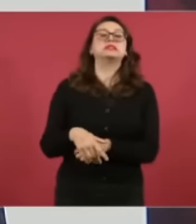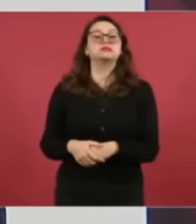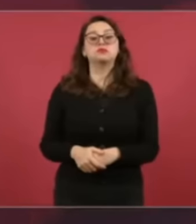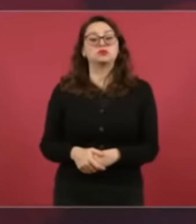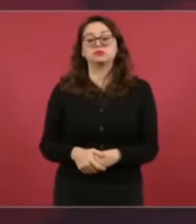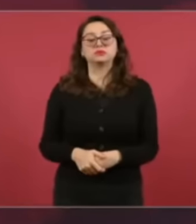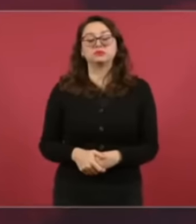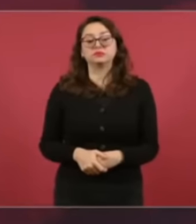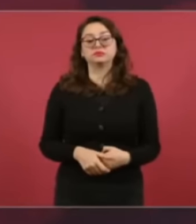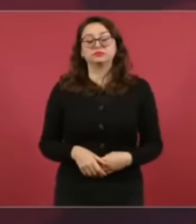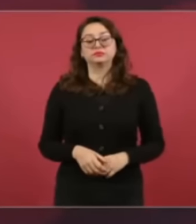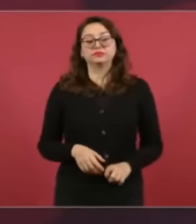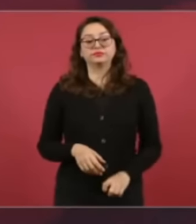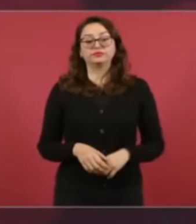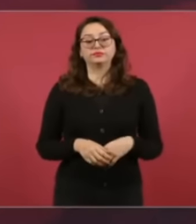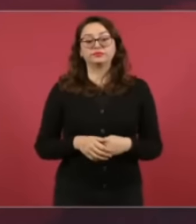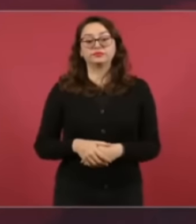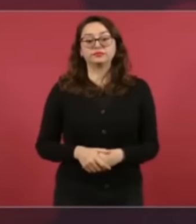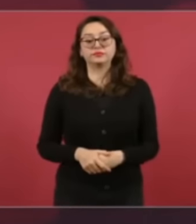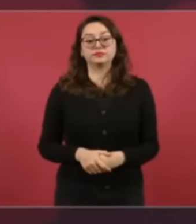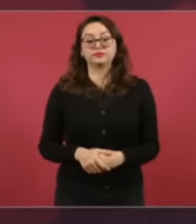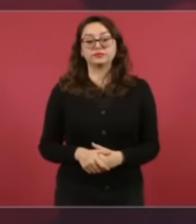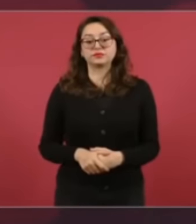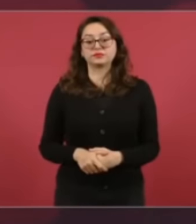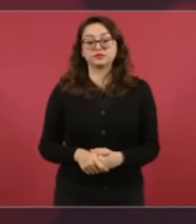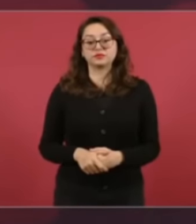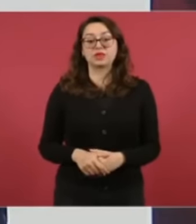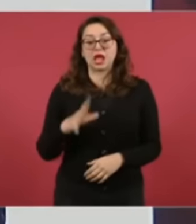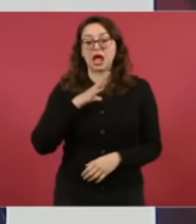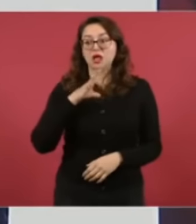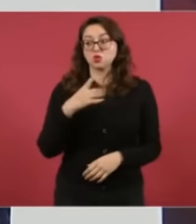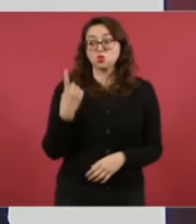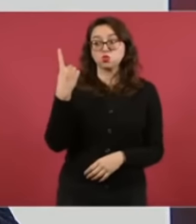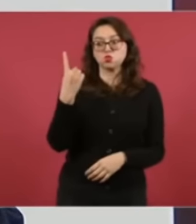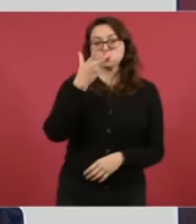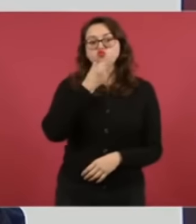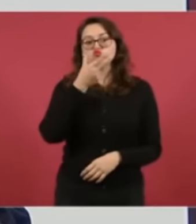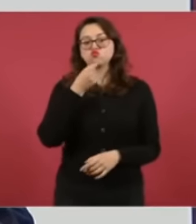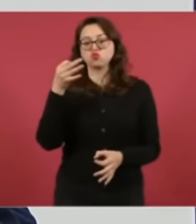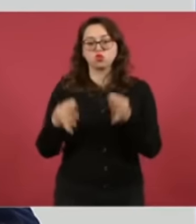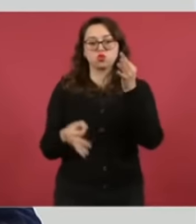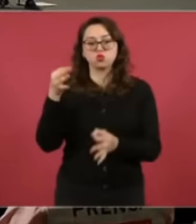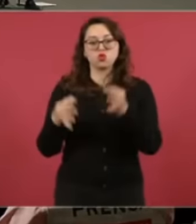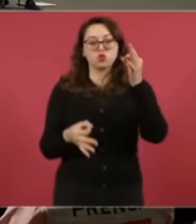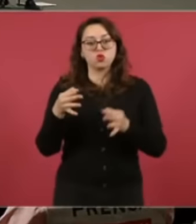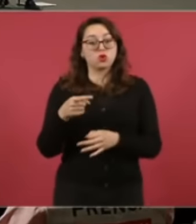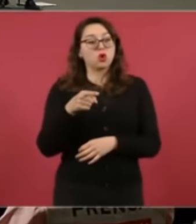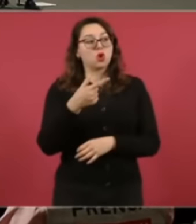servicio de estos intereses. Fierro, creo que se llama. ¿Cómo es Fierro?